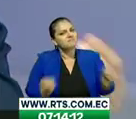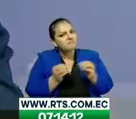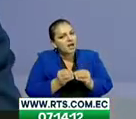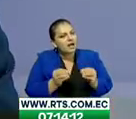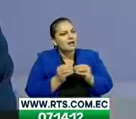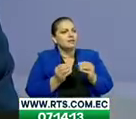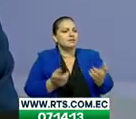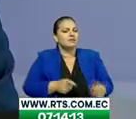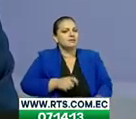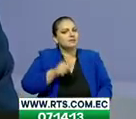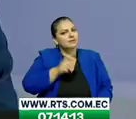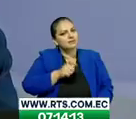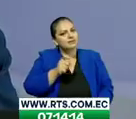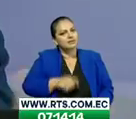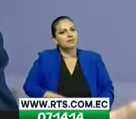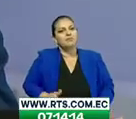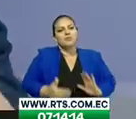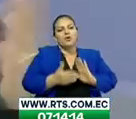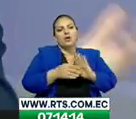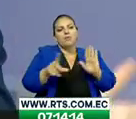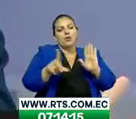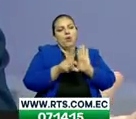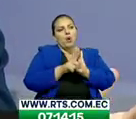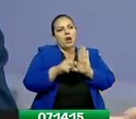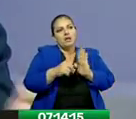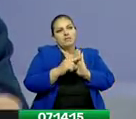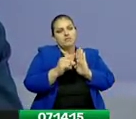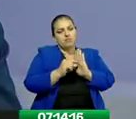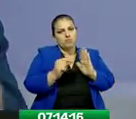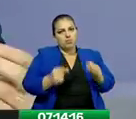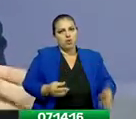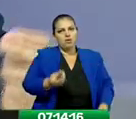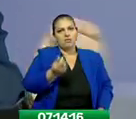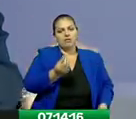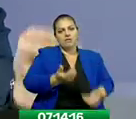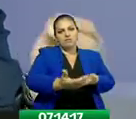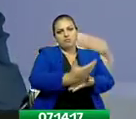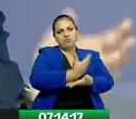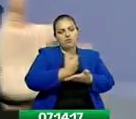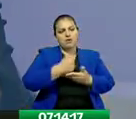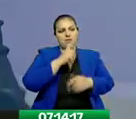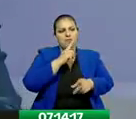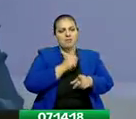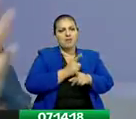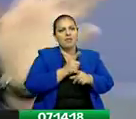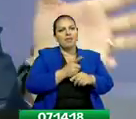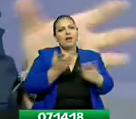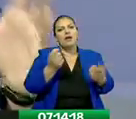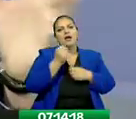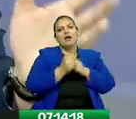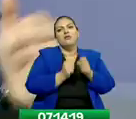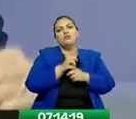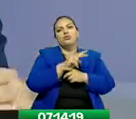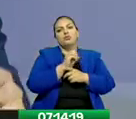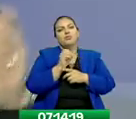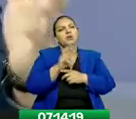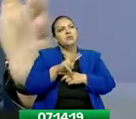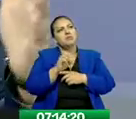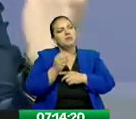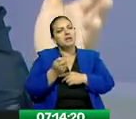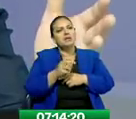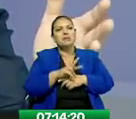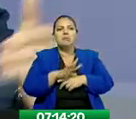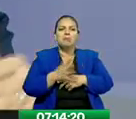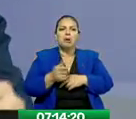Si nosotros vemos la ley tributaria, por ejemplo, vemos que es recaudatoria. Sí, hay algunos incentivos para 2020 que suman más o menos, creo